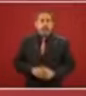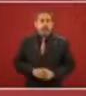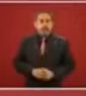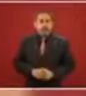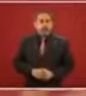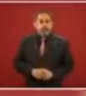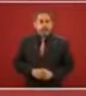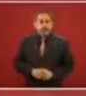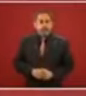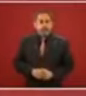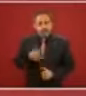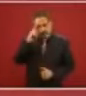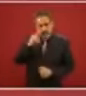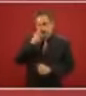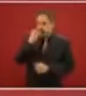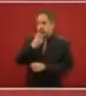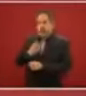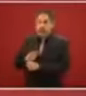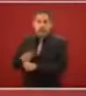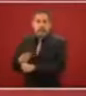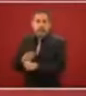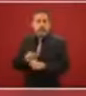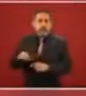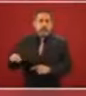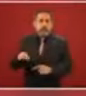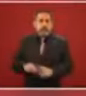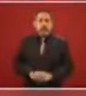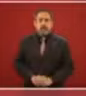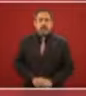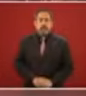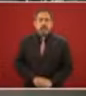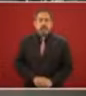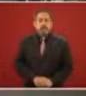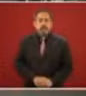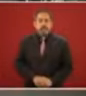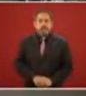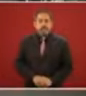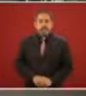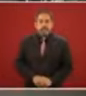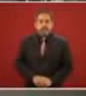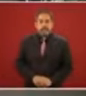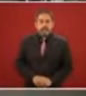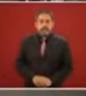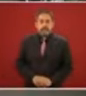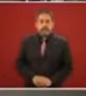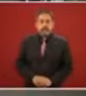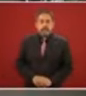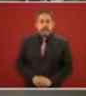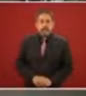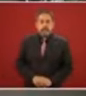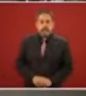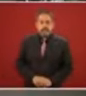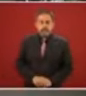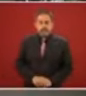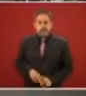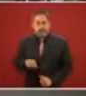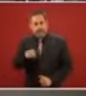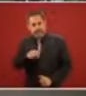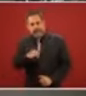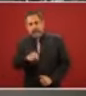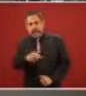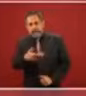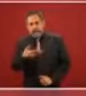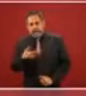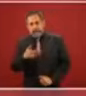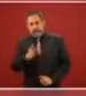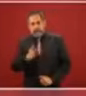sea para la escuela. ¿Y otros empresarios siguieron ese ejemplo? Él es el que nos planteó eso, pero